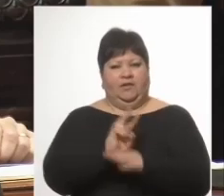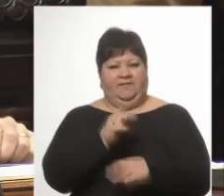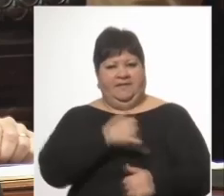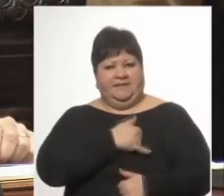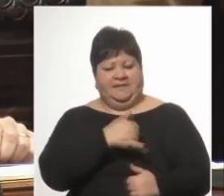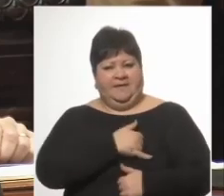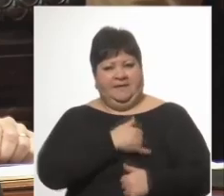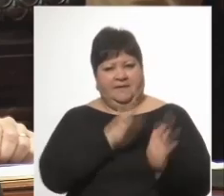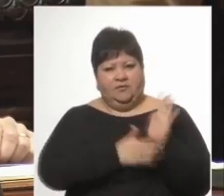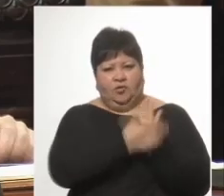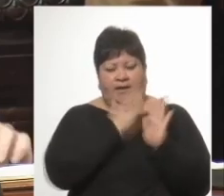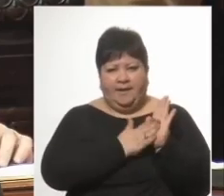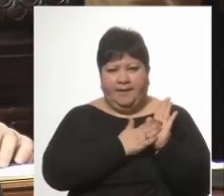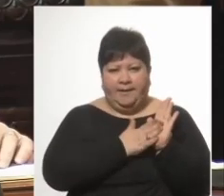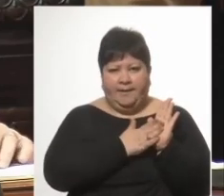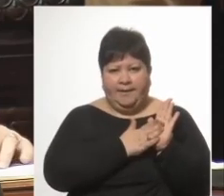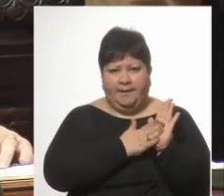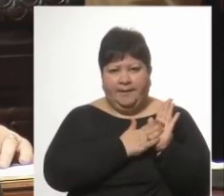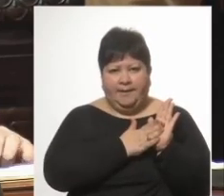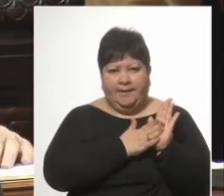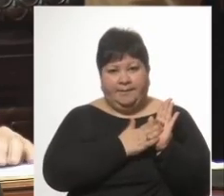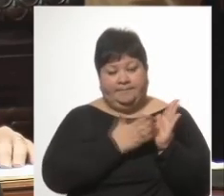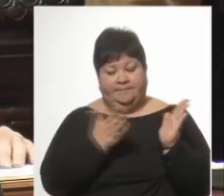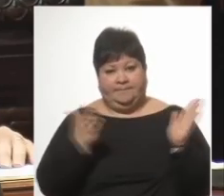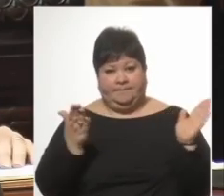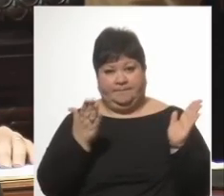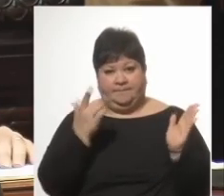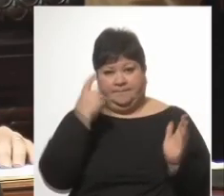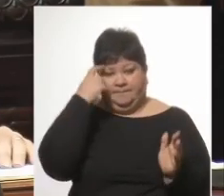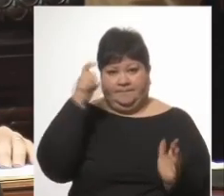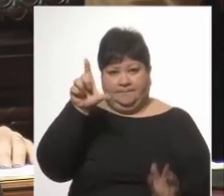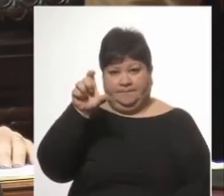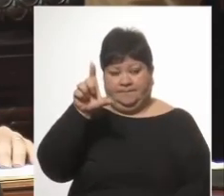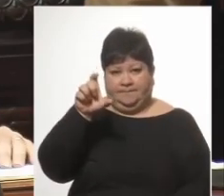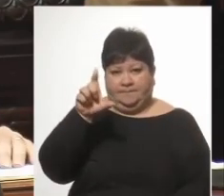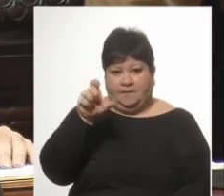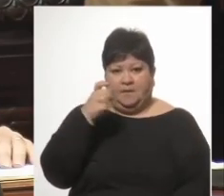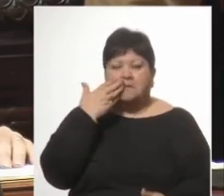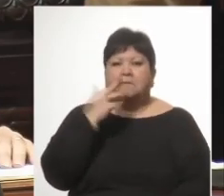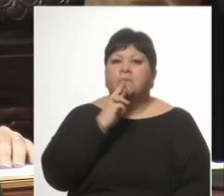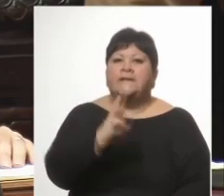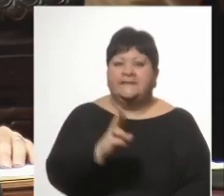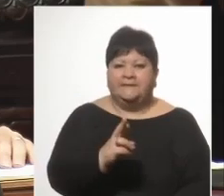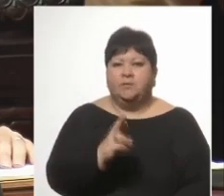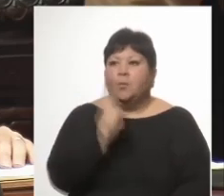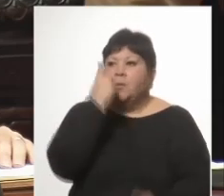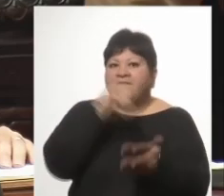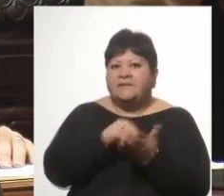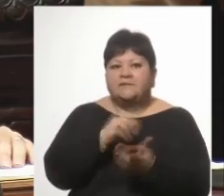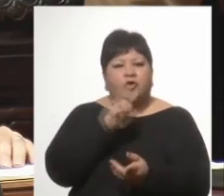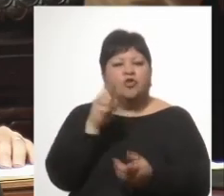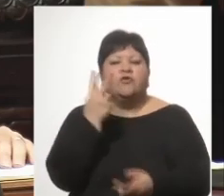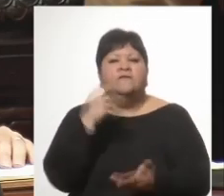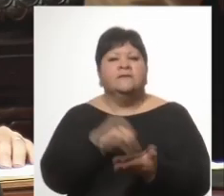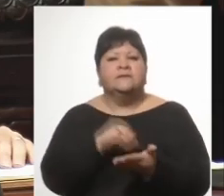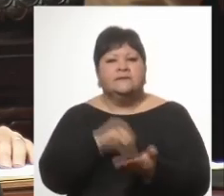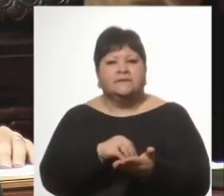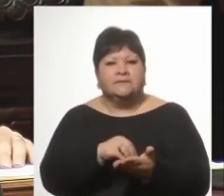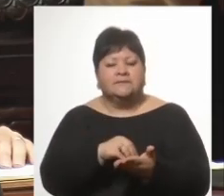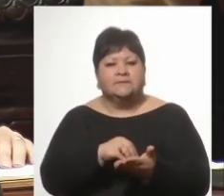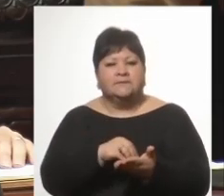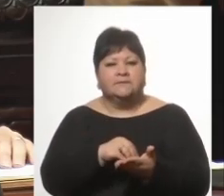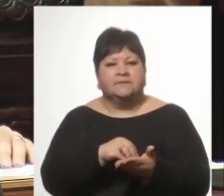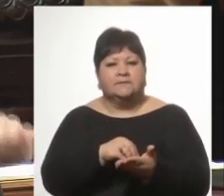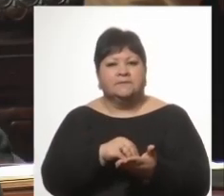Nacional? Yo creo que es de sentido común la respuesta. Aparte ocurrió no una vez, sino 2 veces.